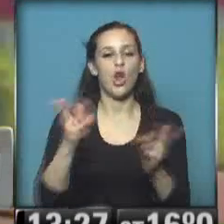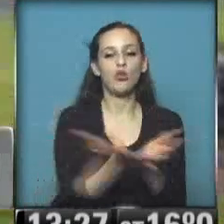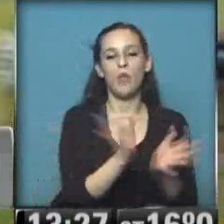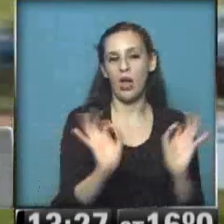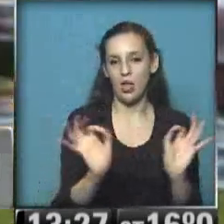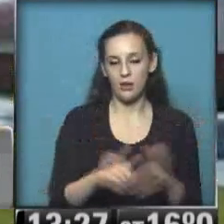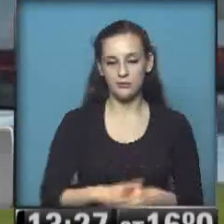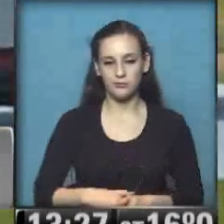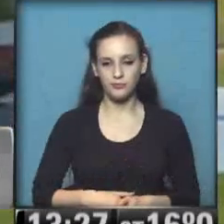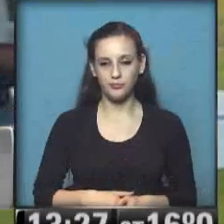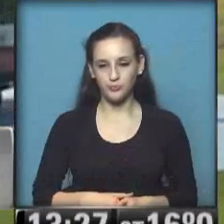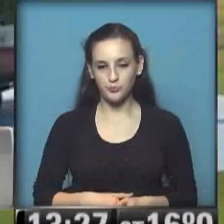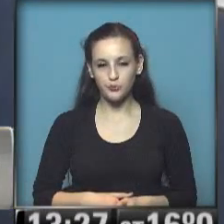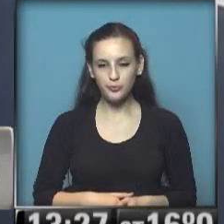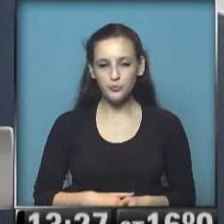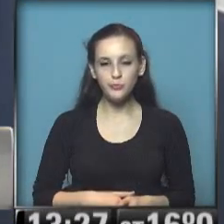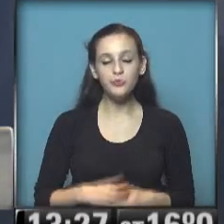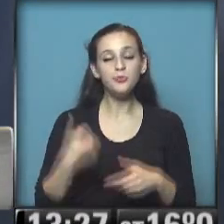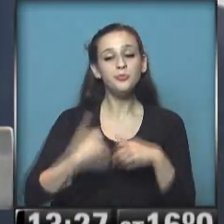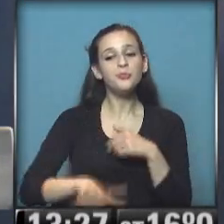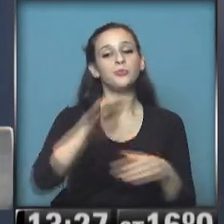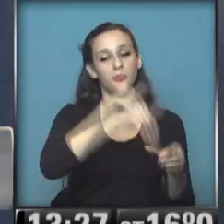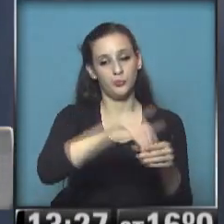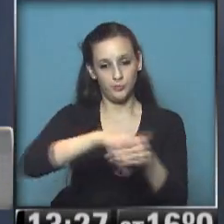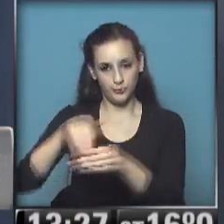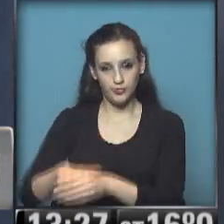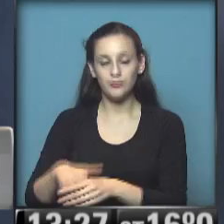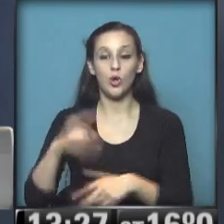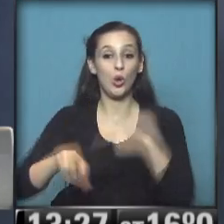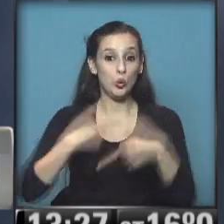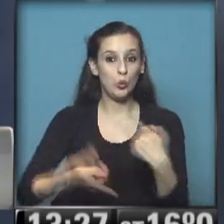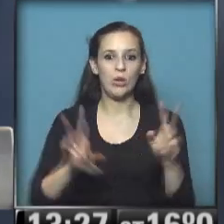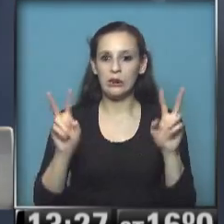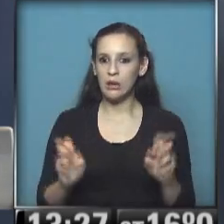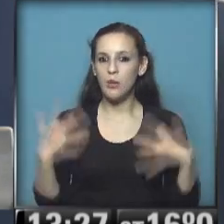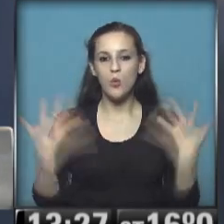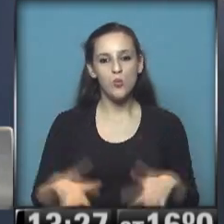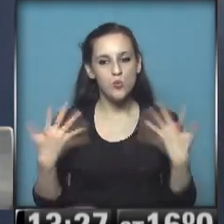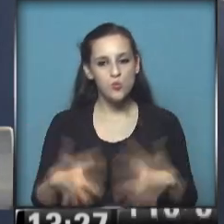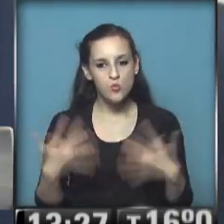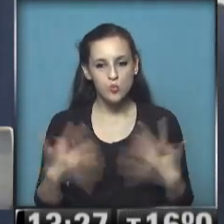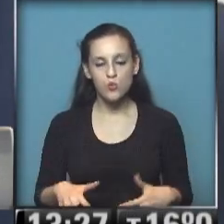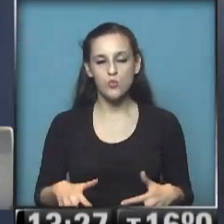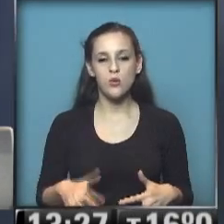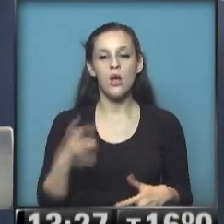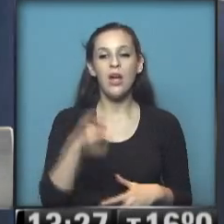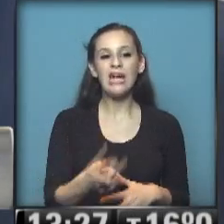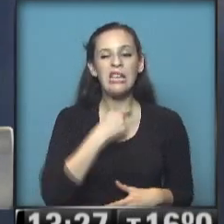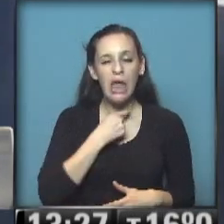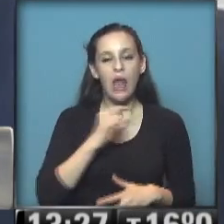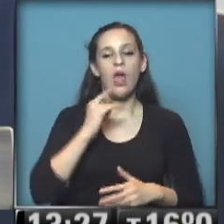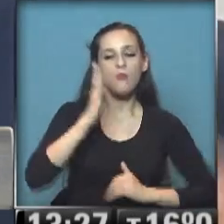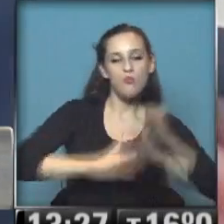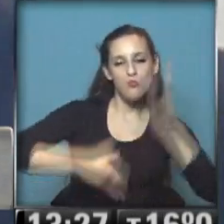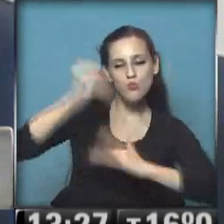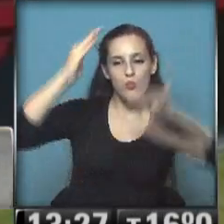de los republicanos para las próximas elecciones, continúa dando que hablar. Reiteró su polémica decisión de construir un muro para